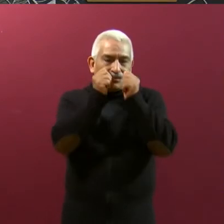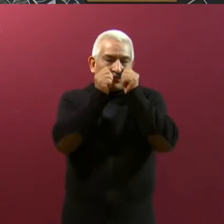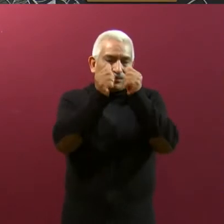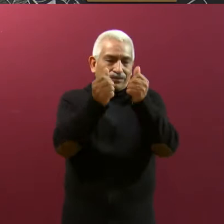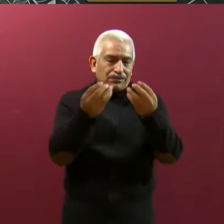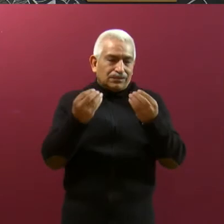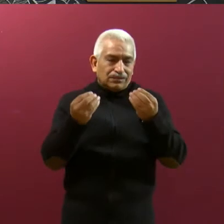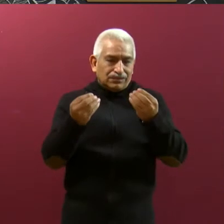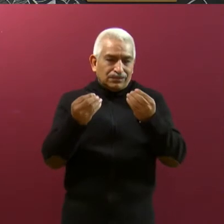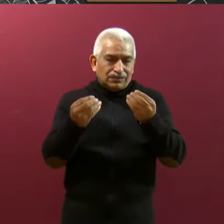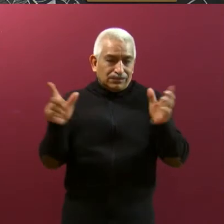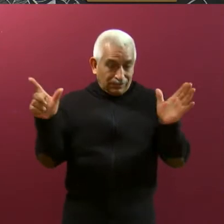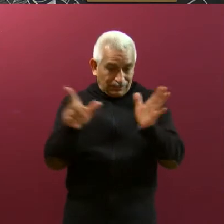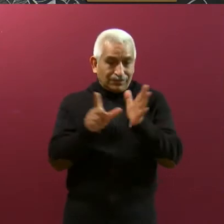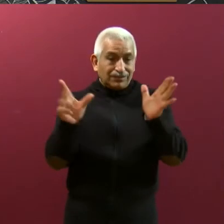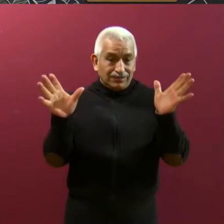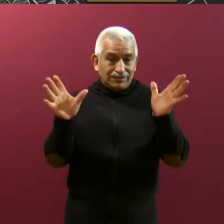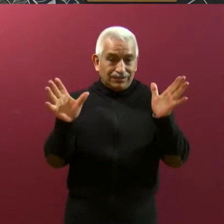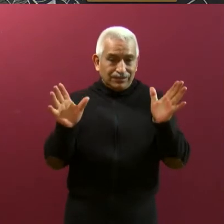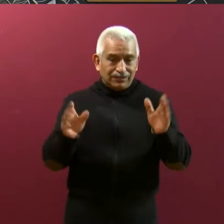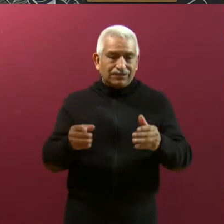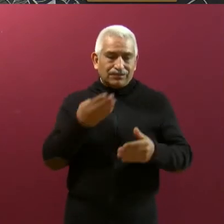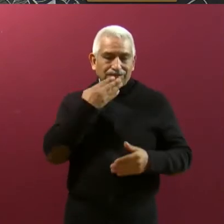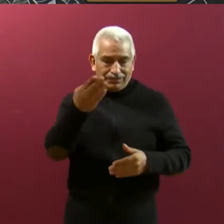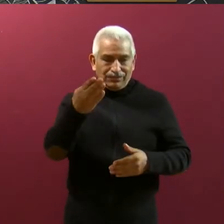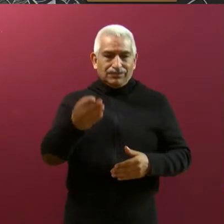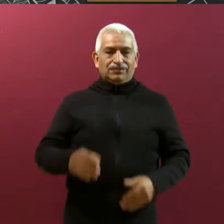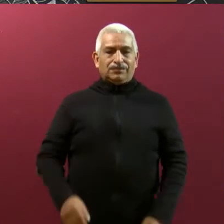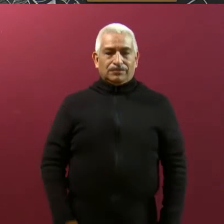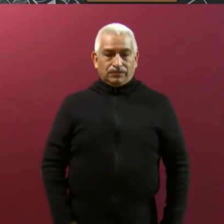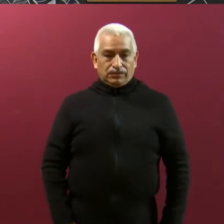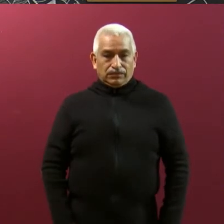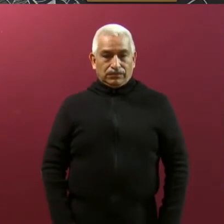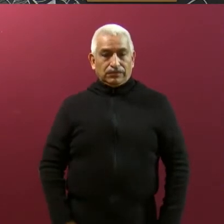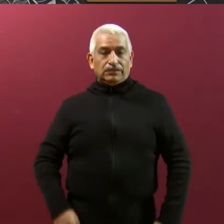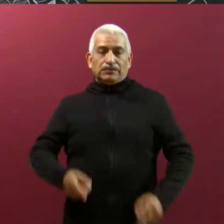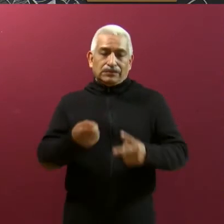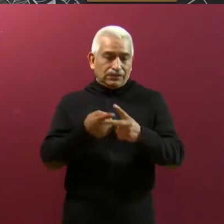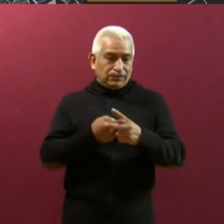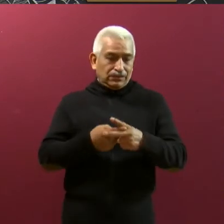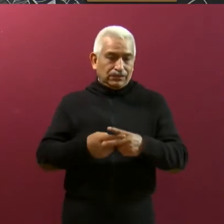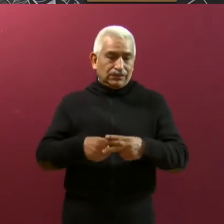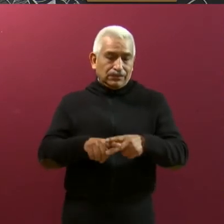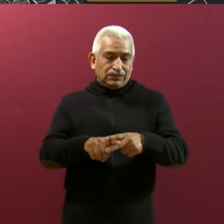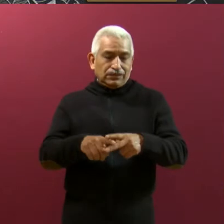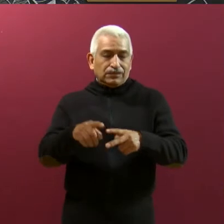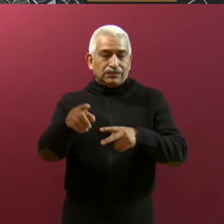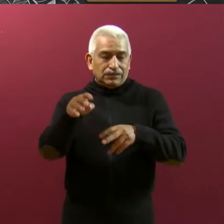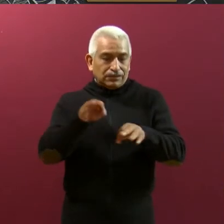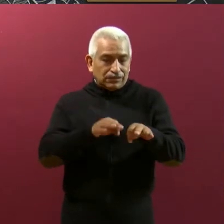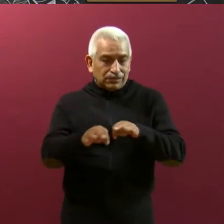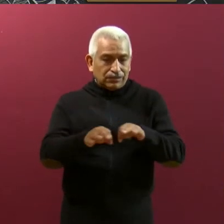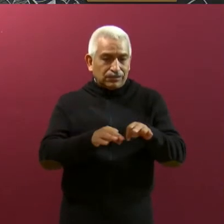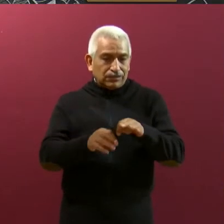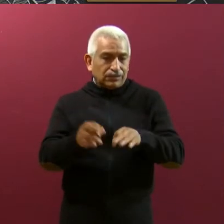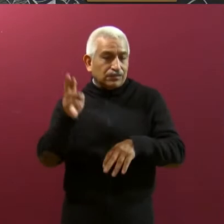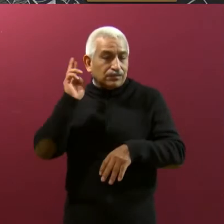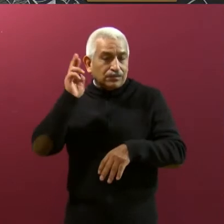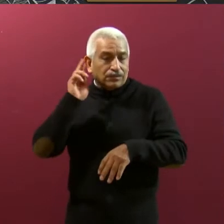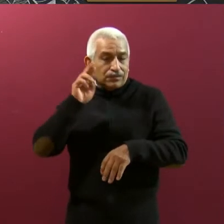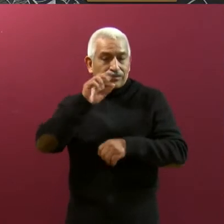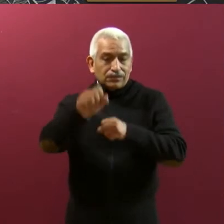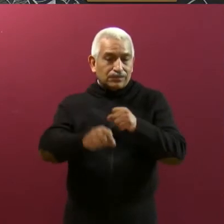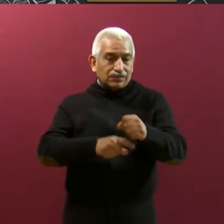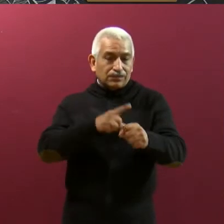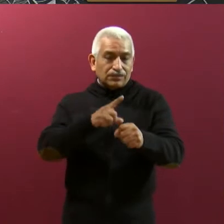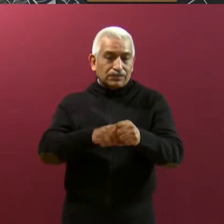atención. ¿Estamos listos? Muy bien. Entonces, hoy vamos a trabajar con los sonidos de los